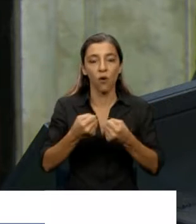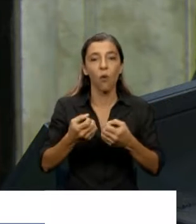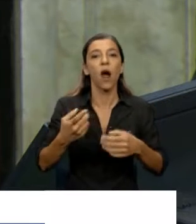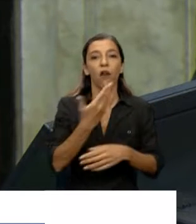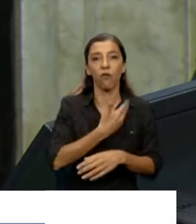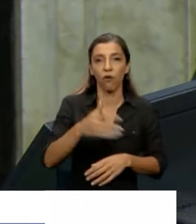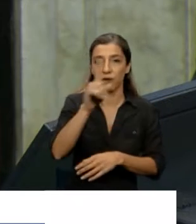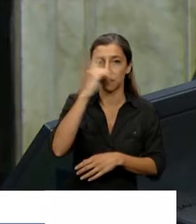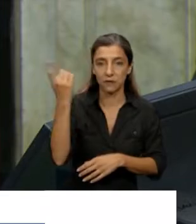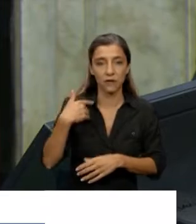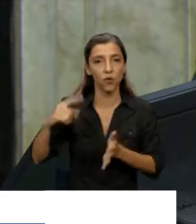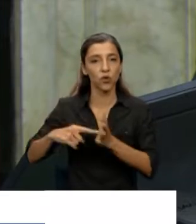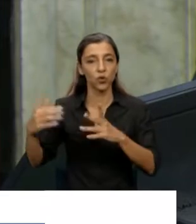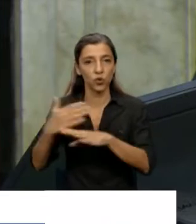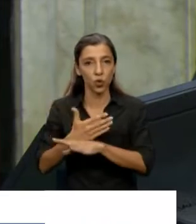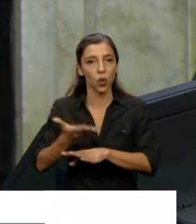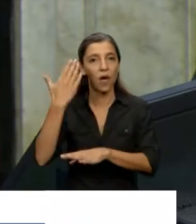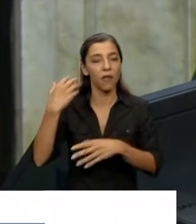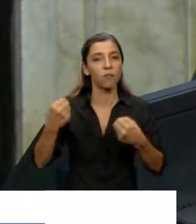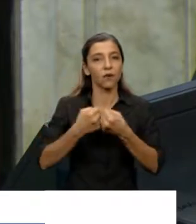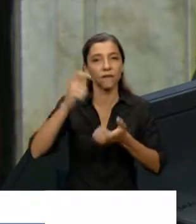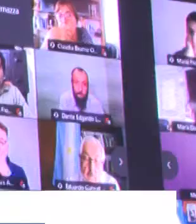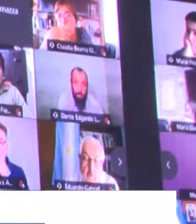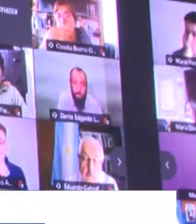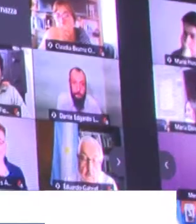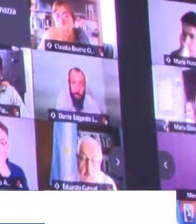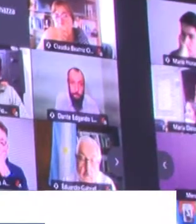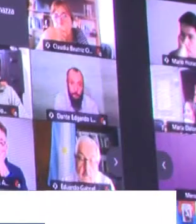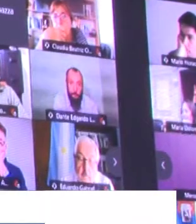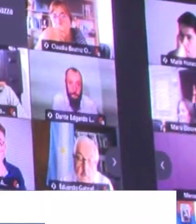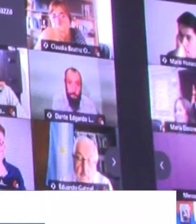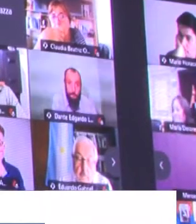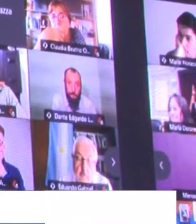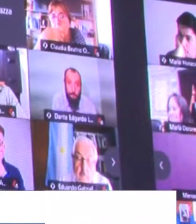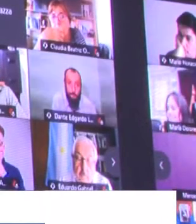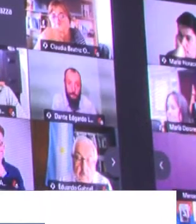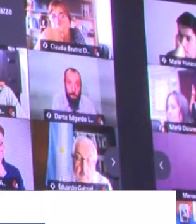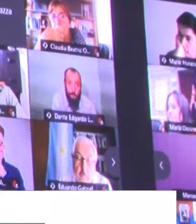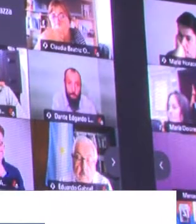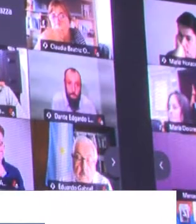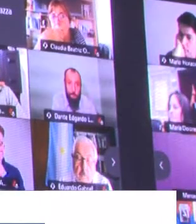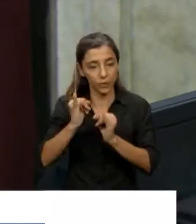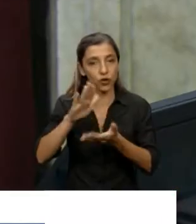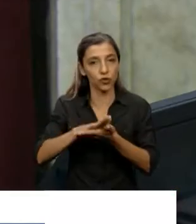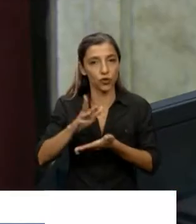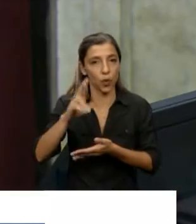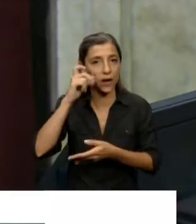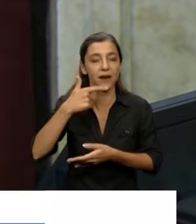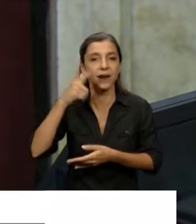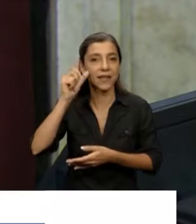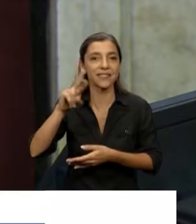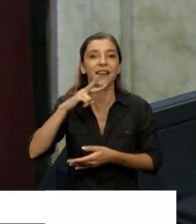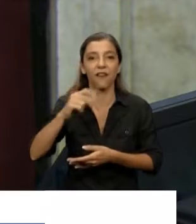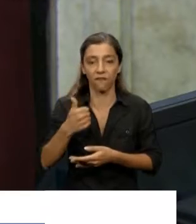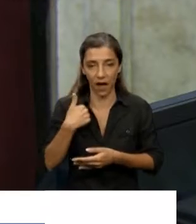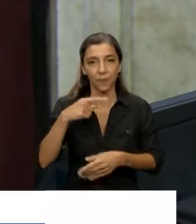de Buenos Aires el 5 de enero del 2016. Orden del día 334. Sírvanse marcar